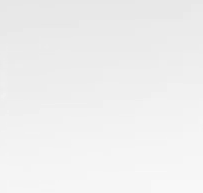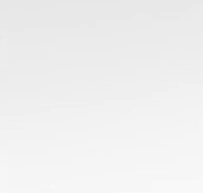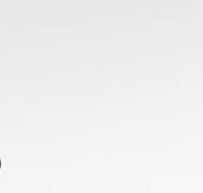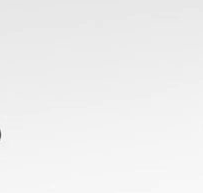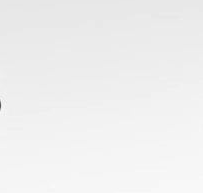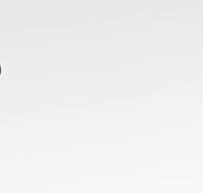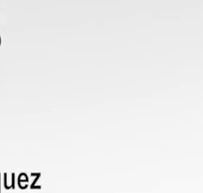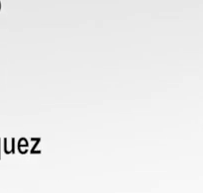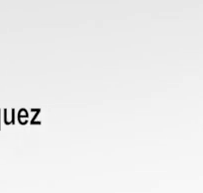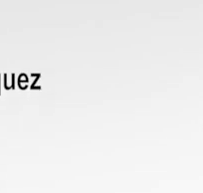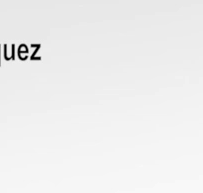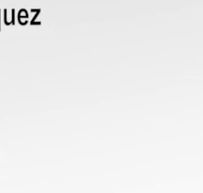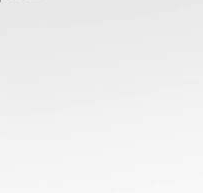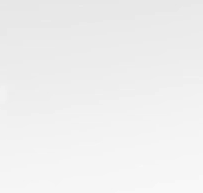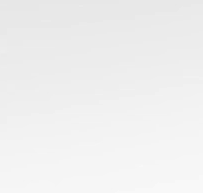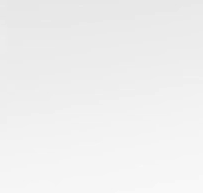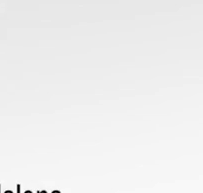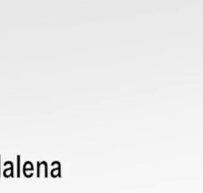no